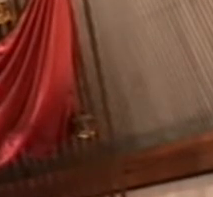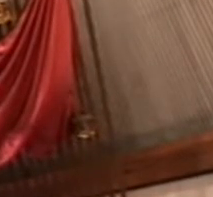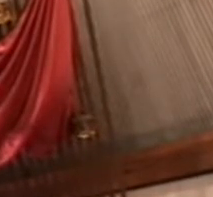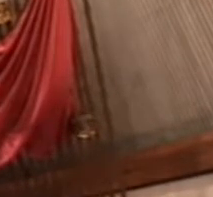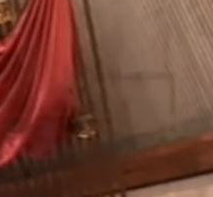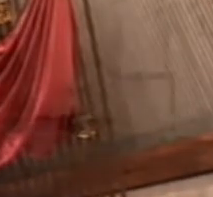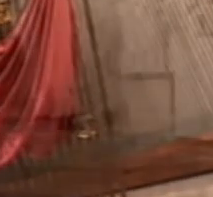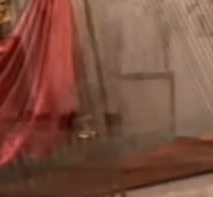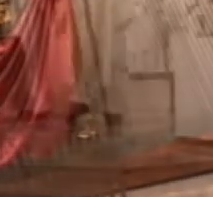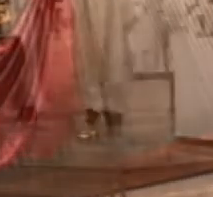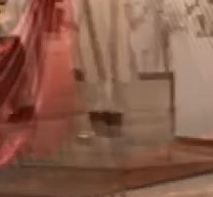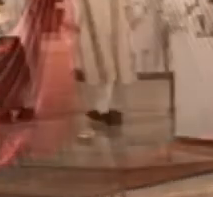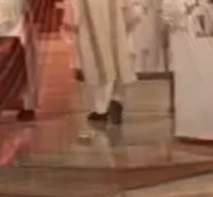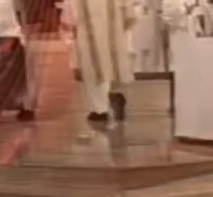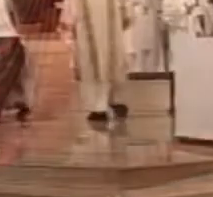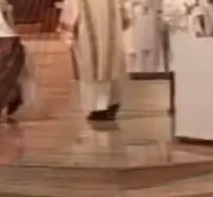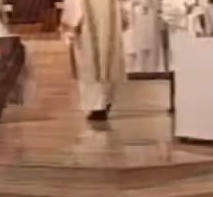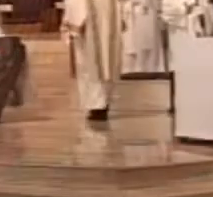León.